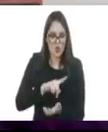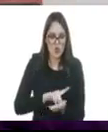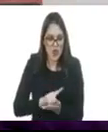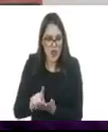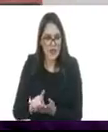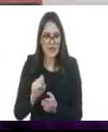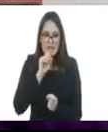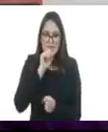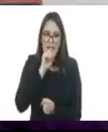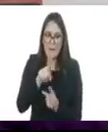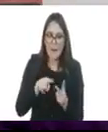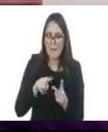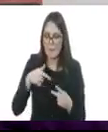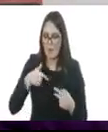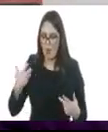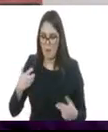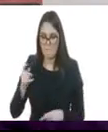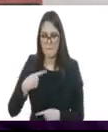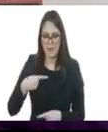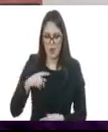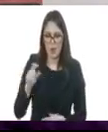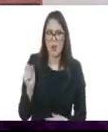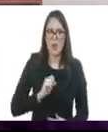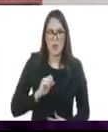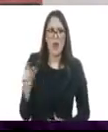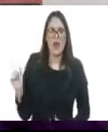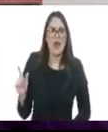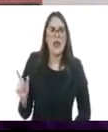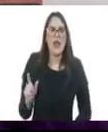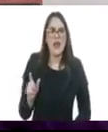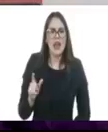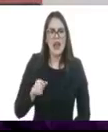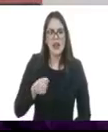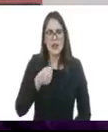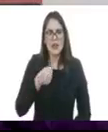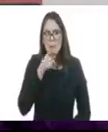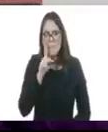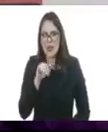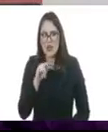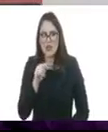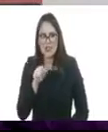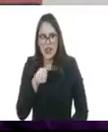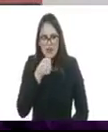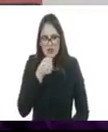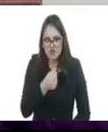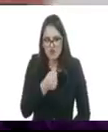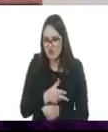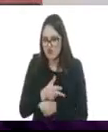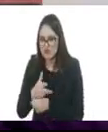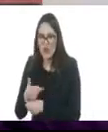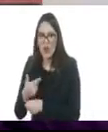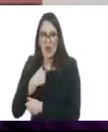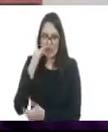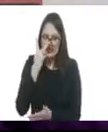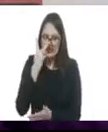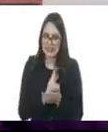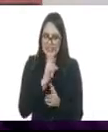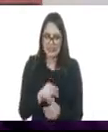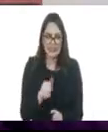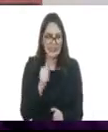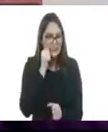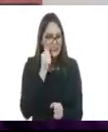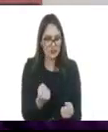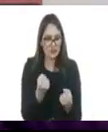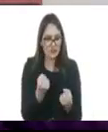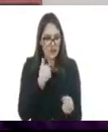reconozco como activista, no me separo de ello, no tengo ninguna controversia en